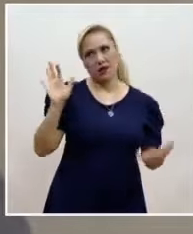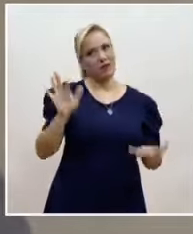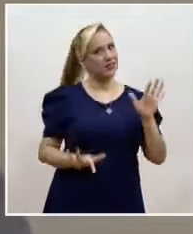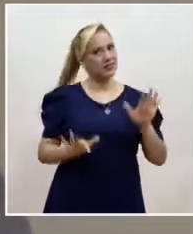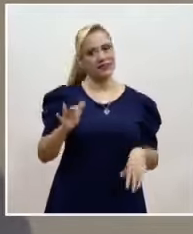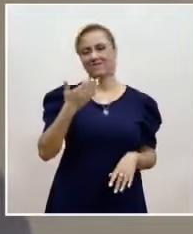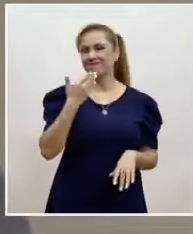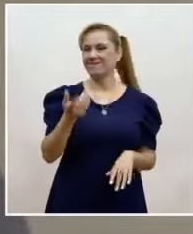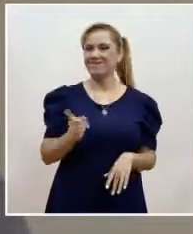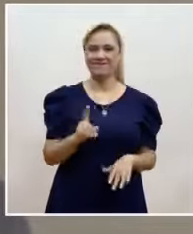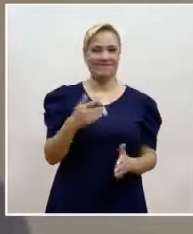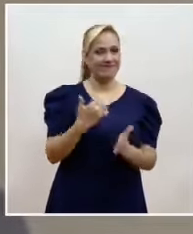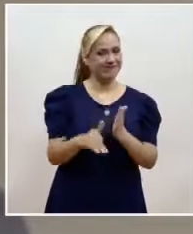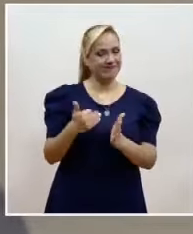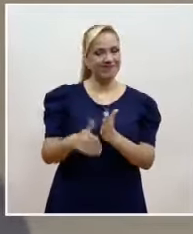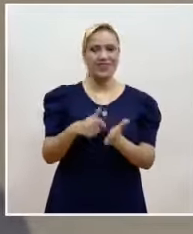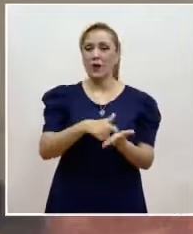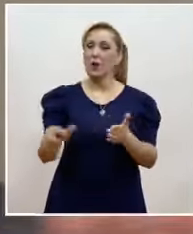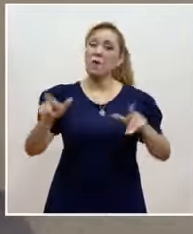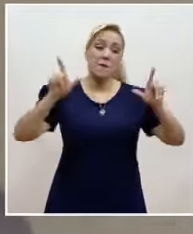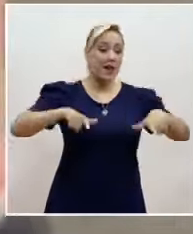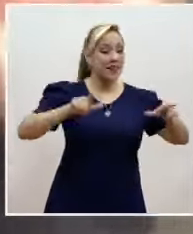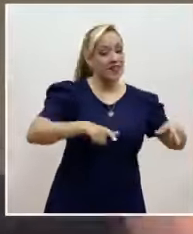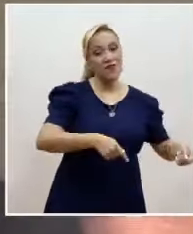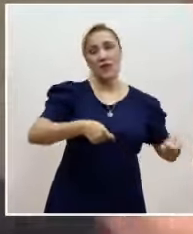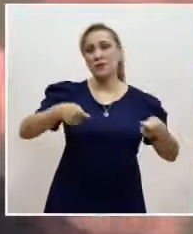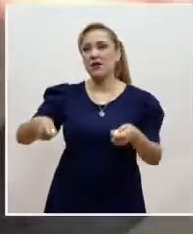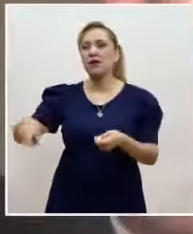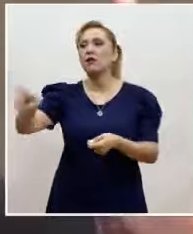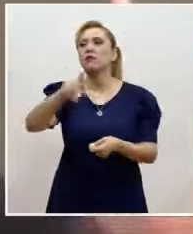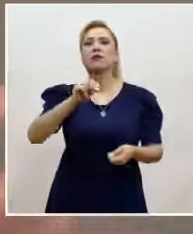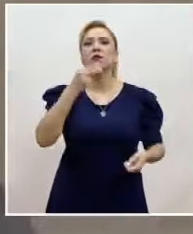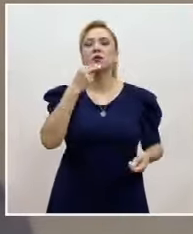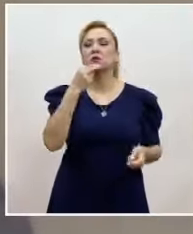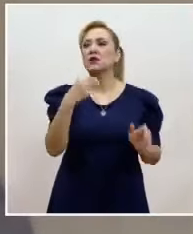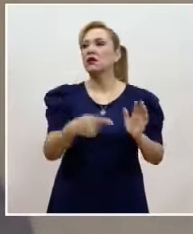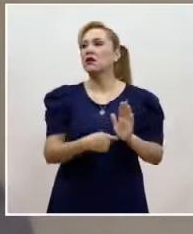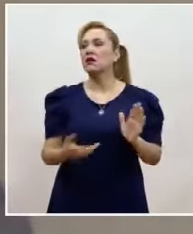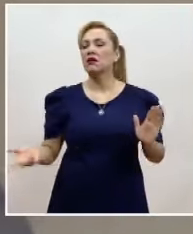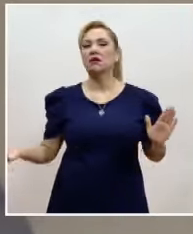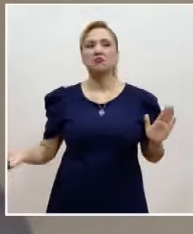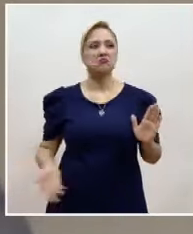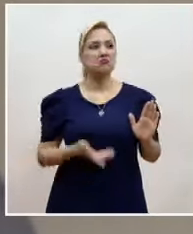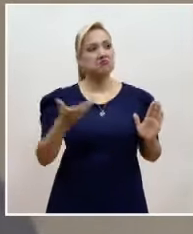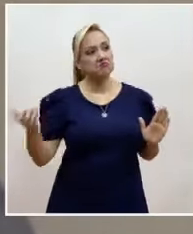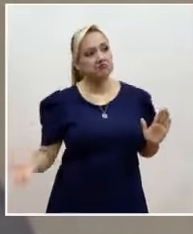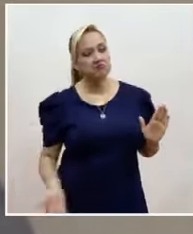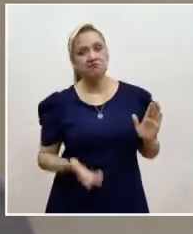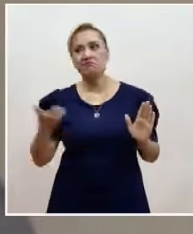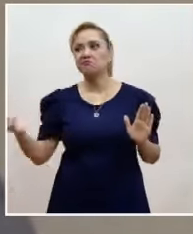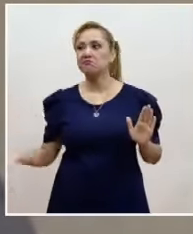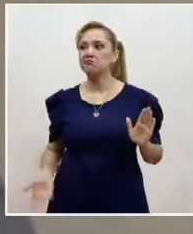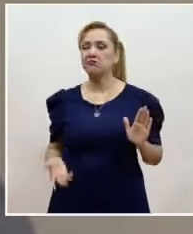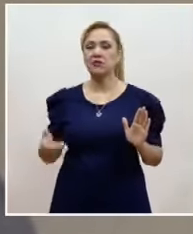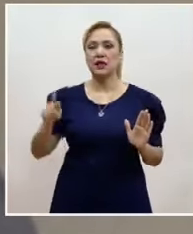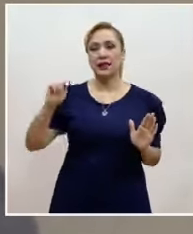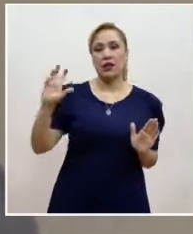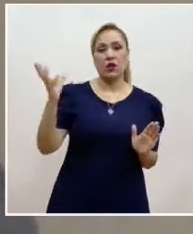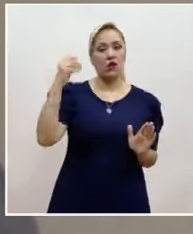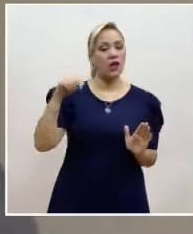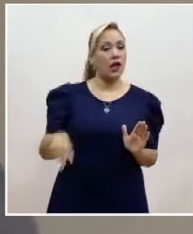en los que compran una plataforma que nadie usa y entonces gana premios, pero nadie la usa. O sea, no necesariamente, de nuevo, no es la tecnología por sí